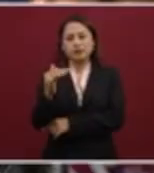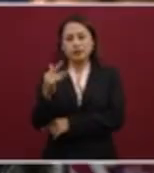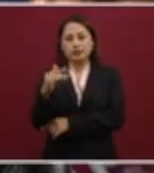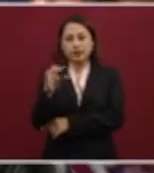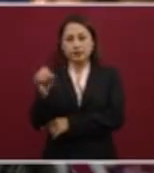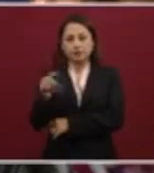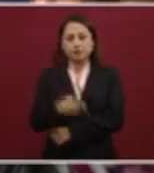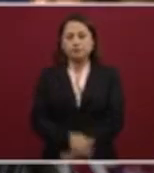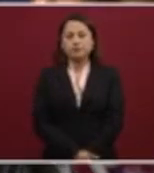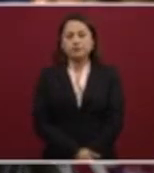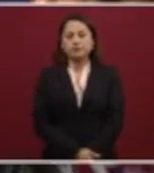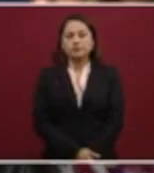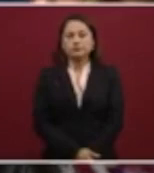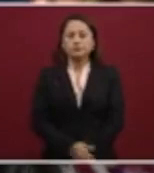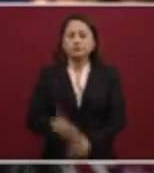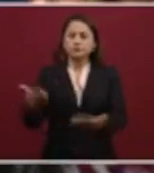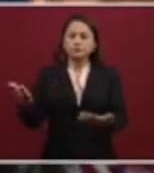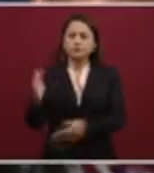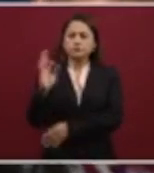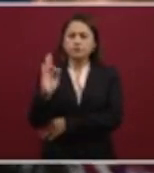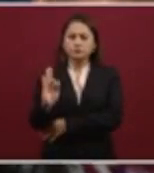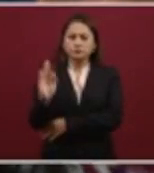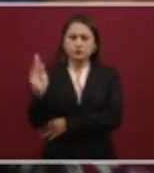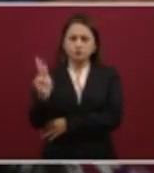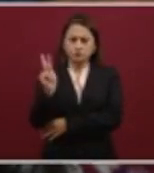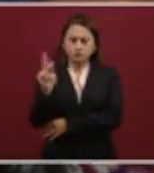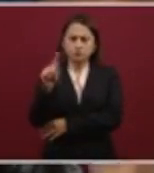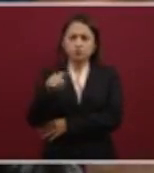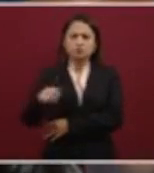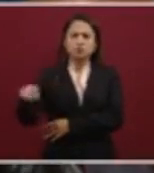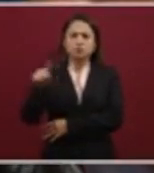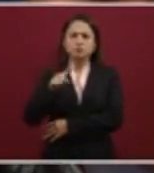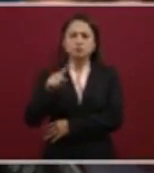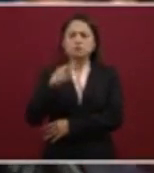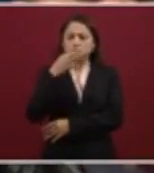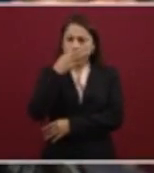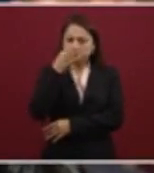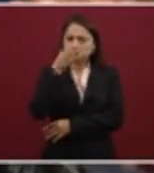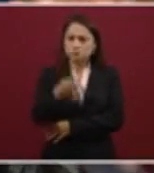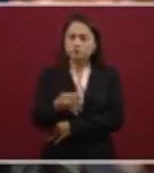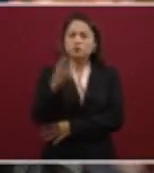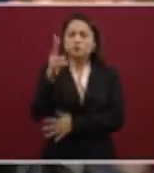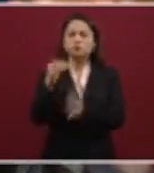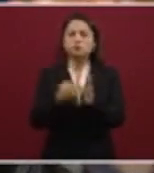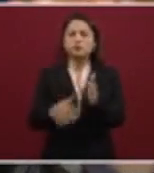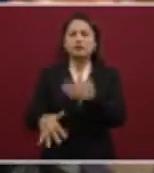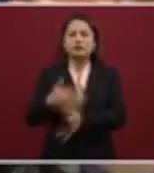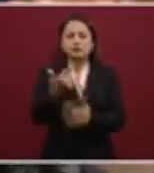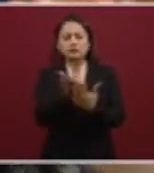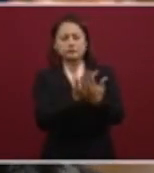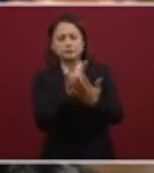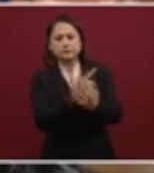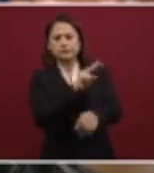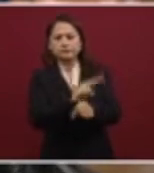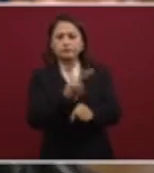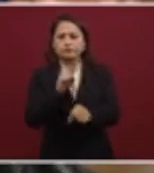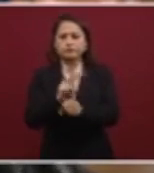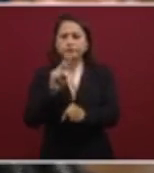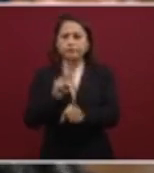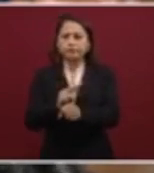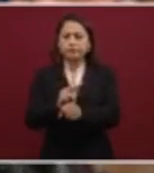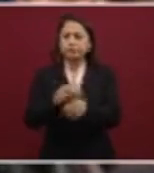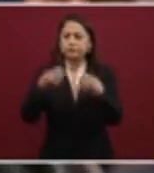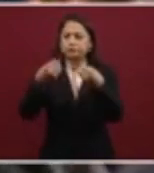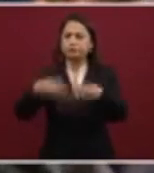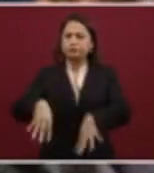la Función Pública ha publicado o confirmado que la auditoría 2015 fue desaparecida en el gobierno de Felipe